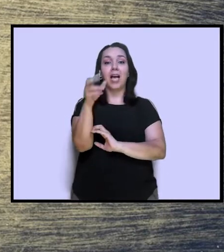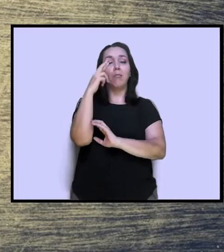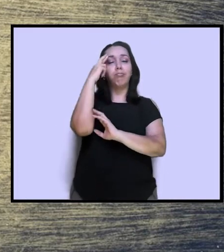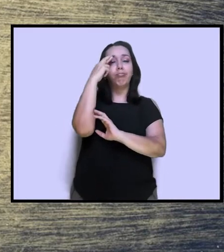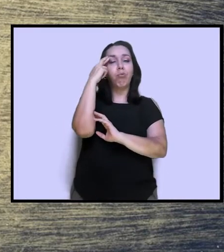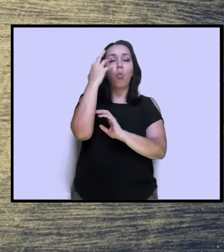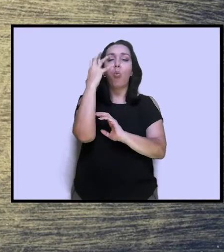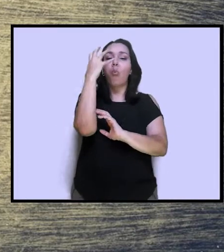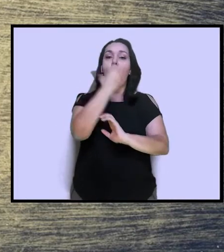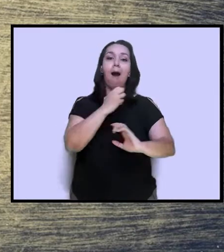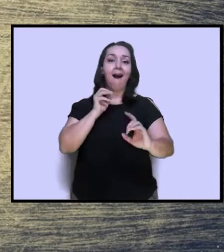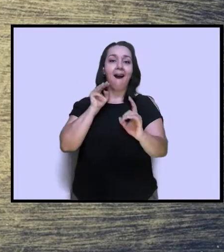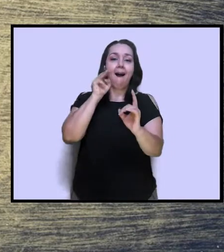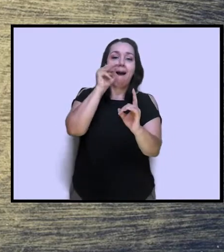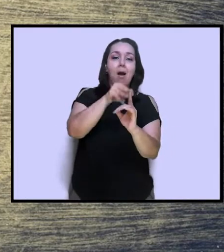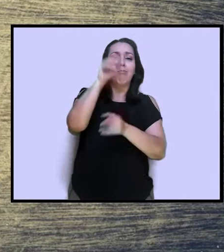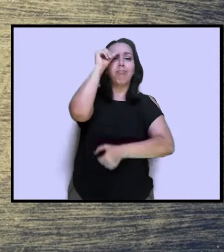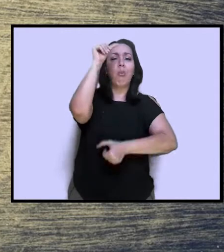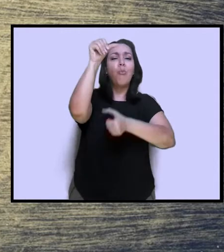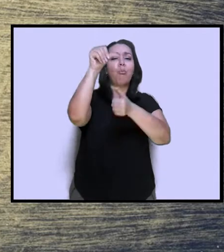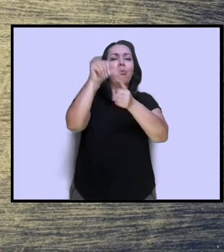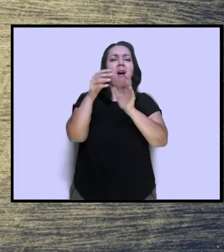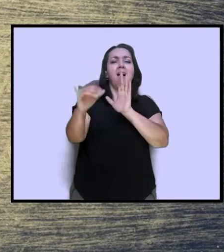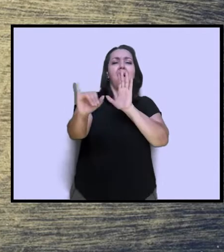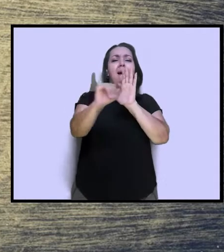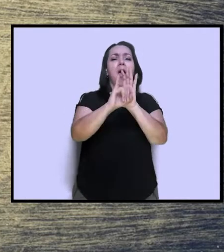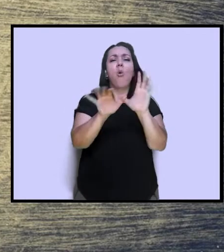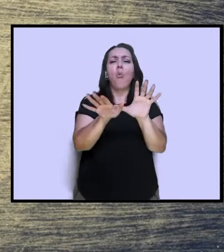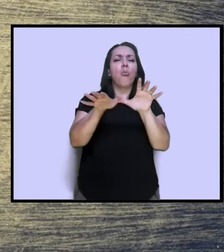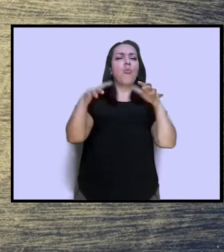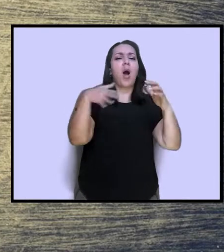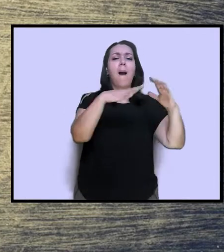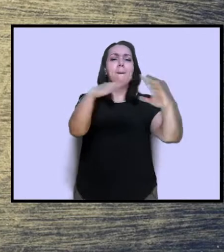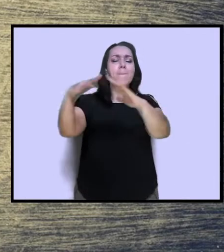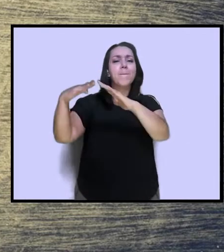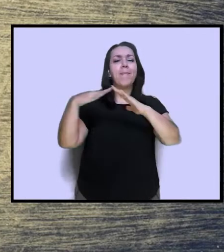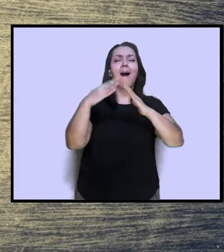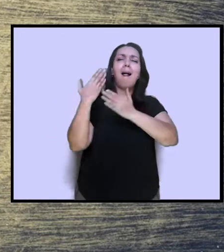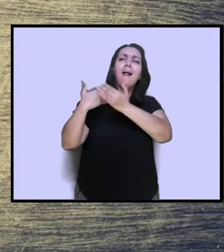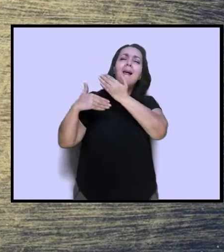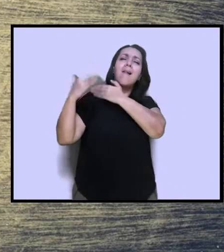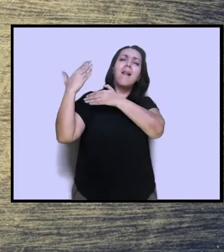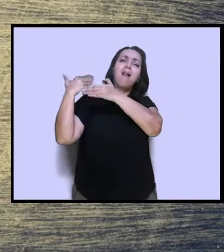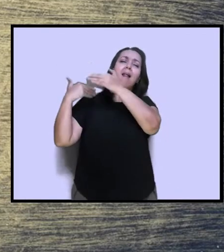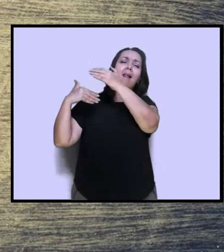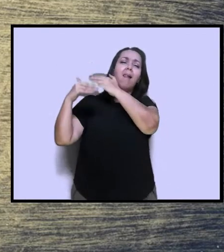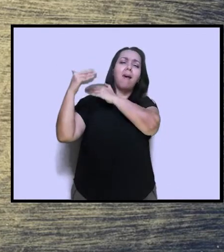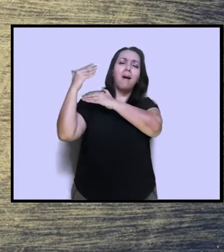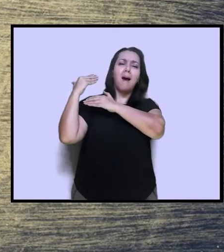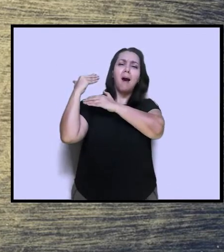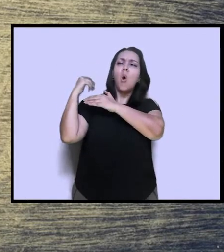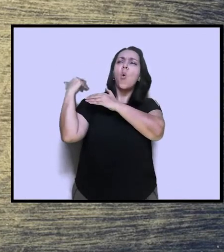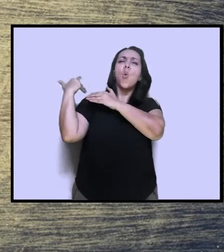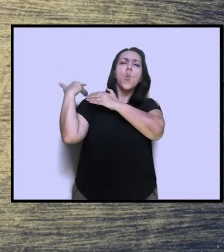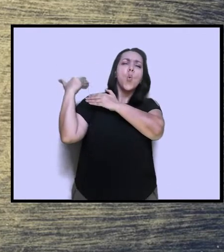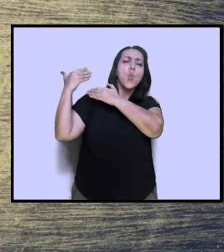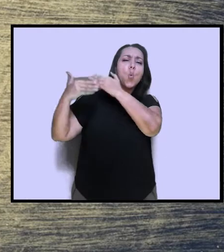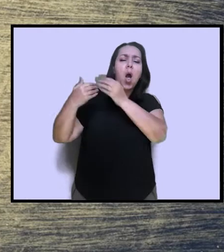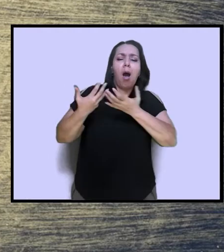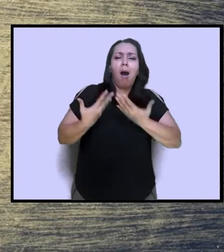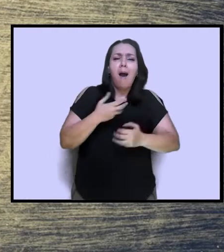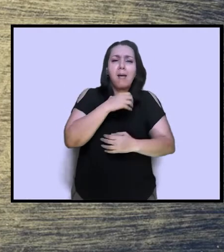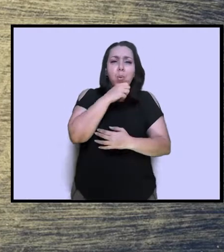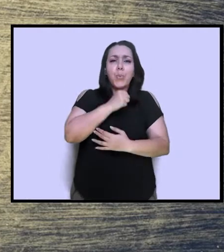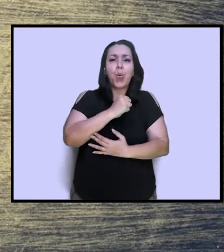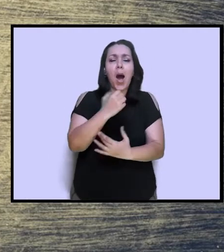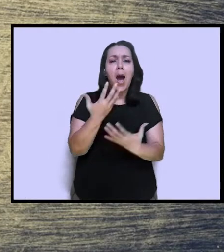hermoso mensaje que nos recuerda la identidad de los pueblos originarios, los cuales son los ancestros